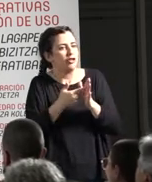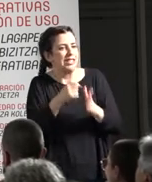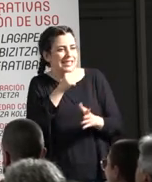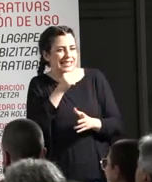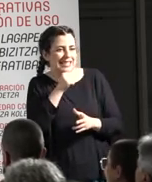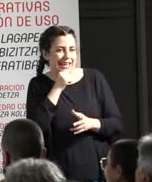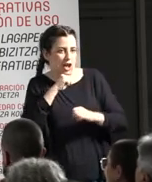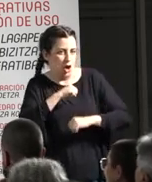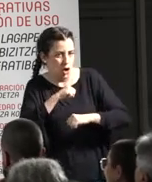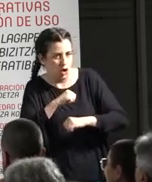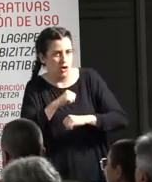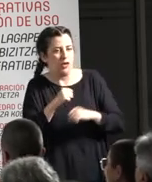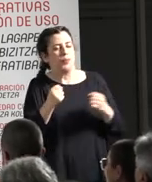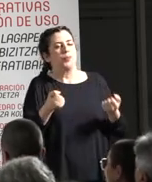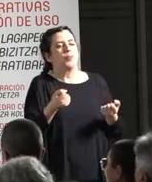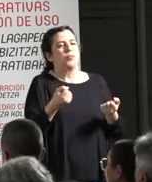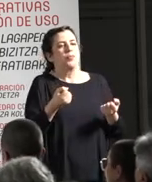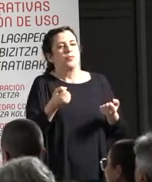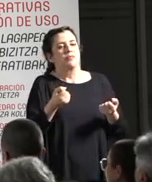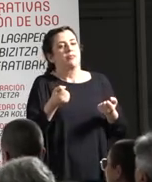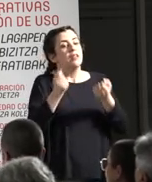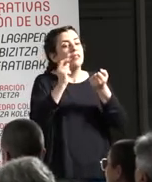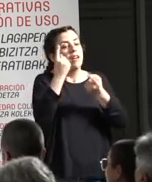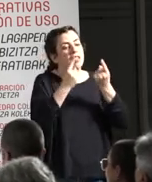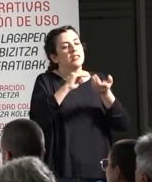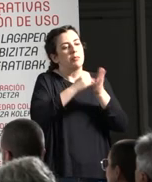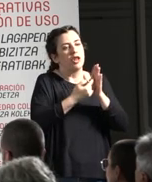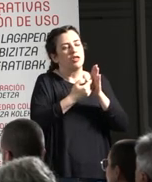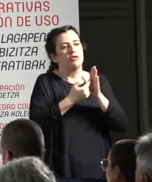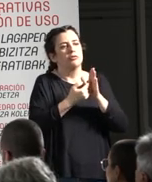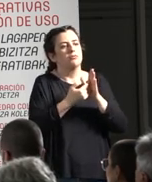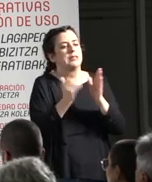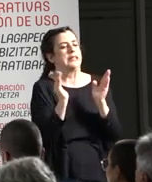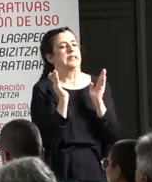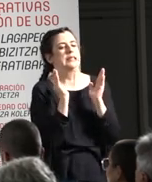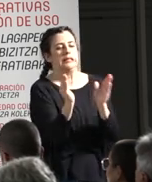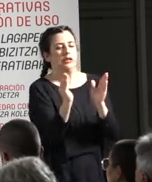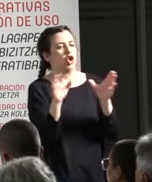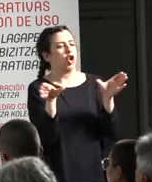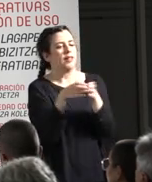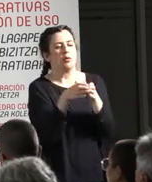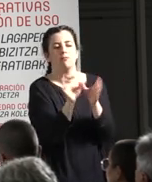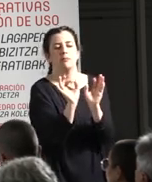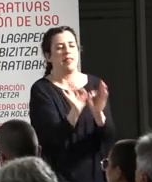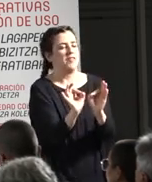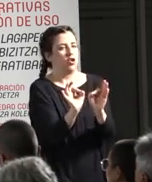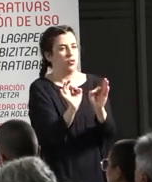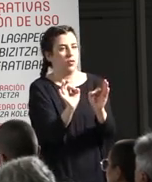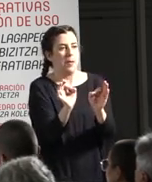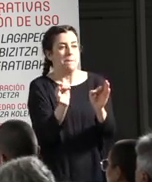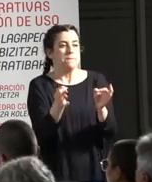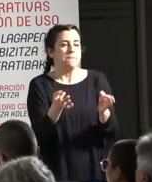Las limitaciones, hay proyectos que se limitan para colectivos muy específicos. Con esto